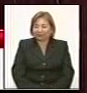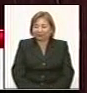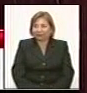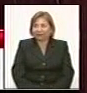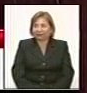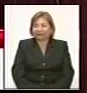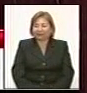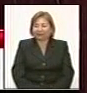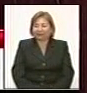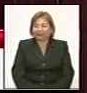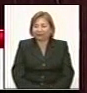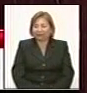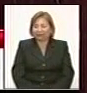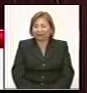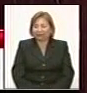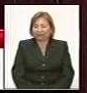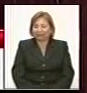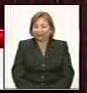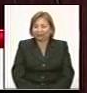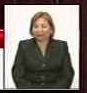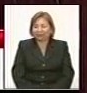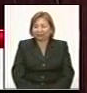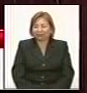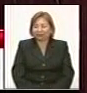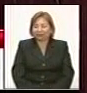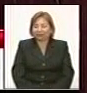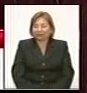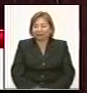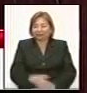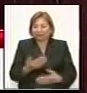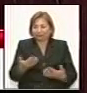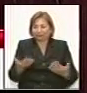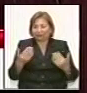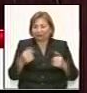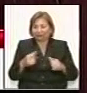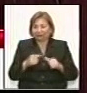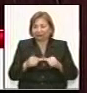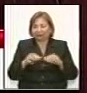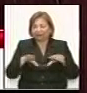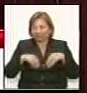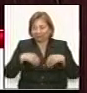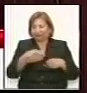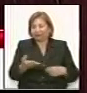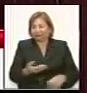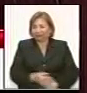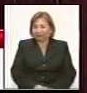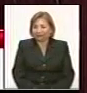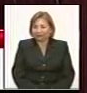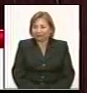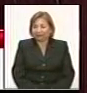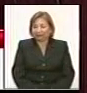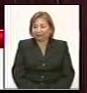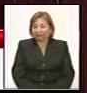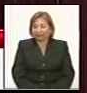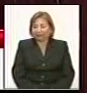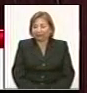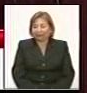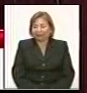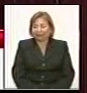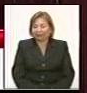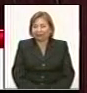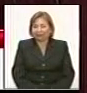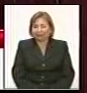La mitad se va. Bueno, si la mitad que se queda está descansada, pueden aceptar la invitación. Entiendo que es obvio